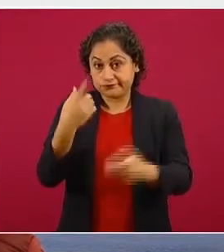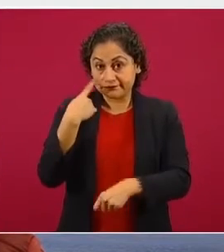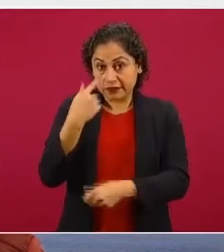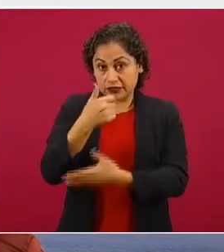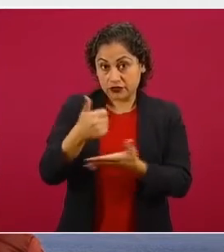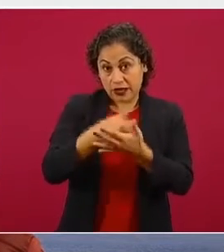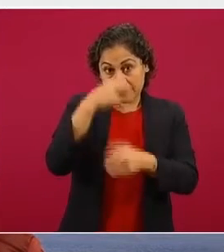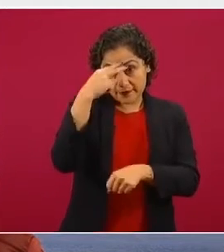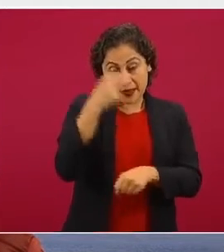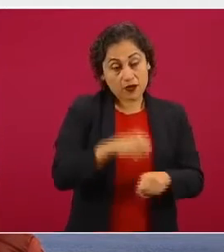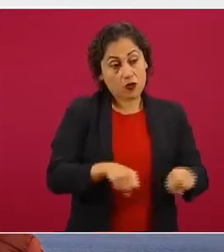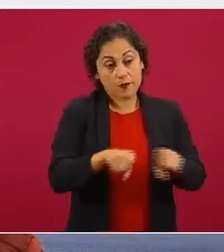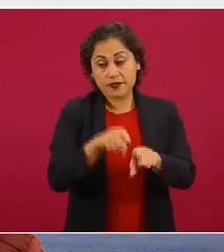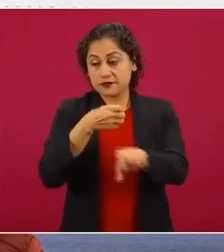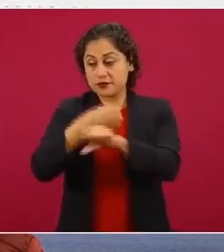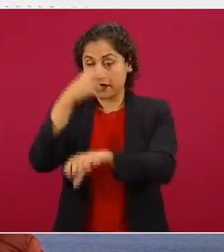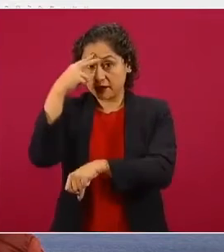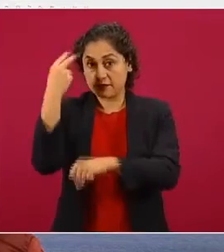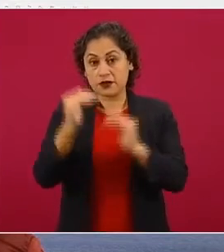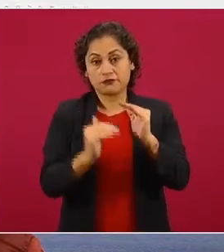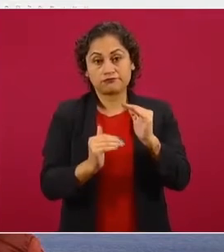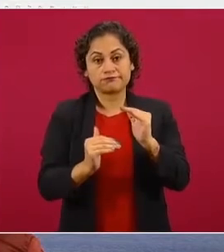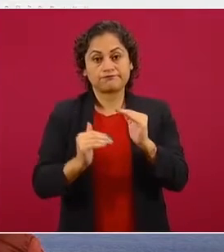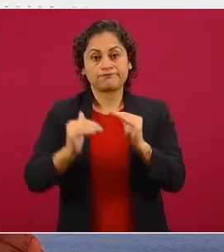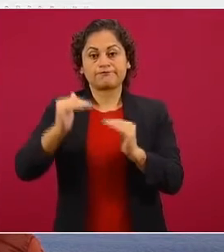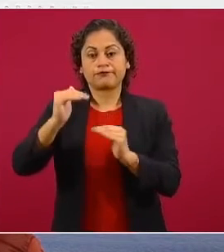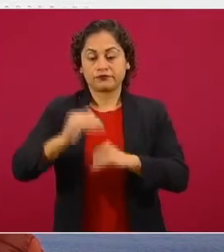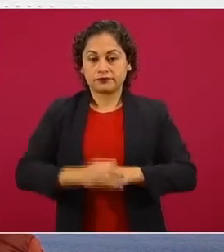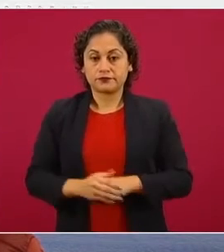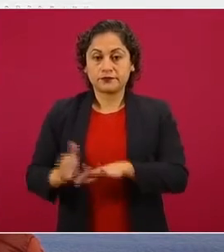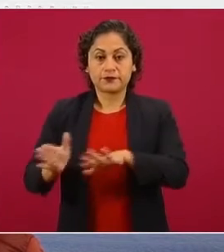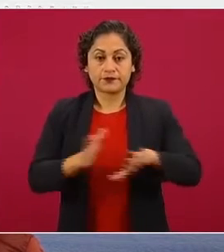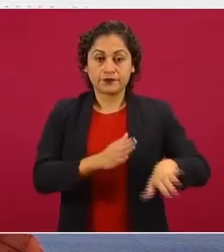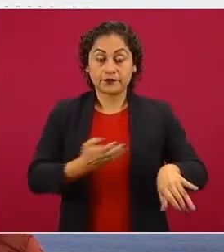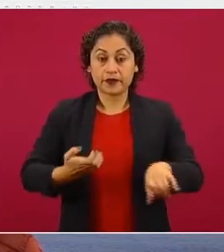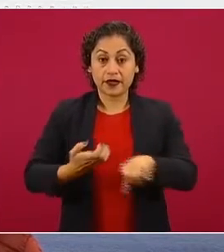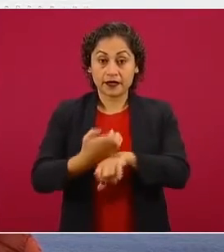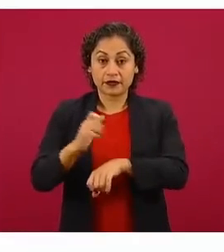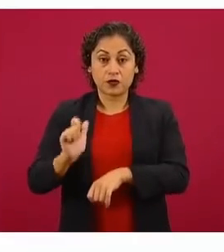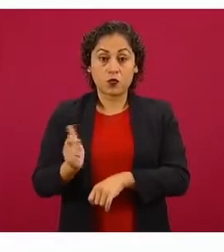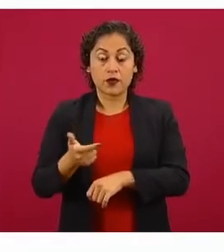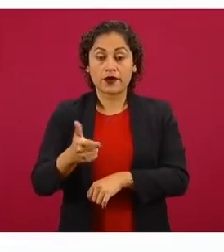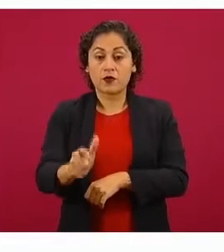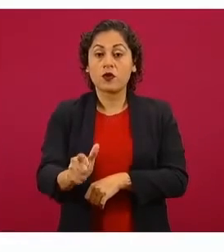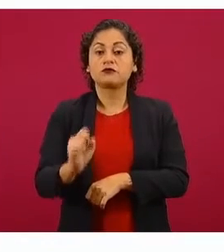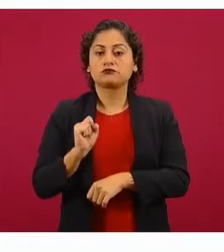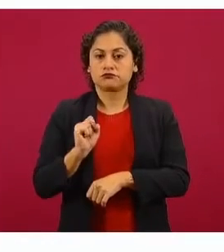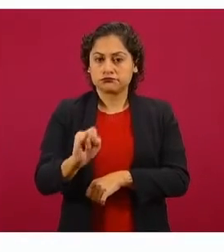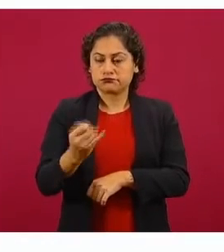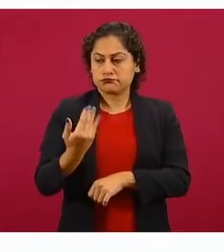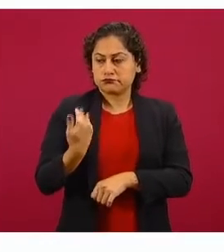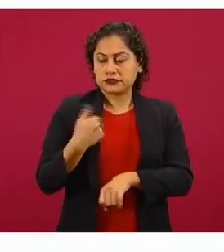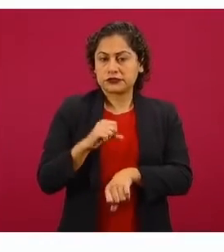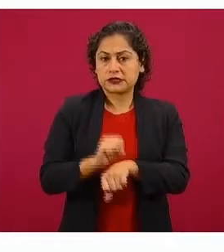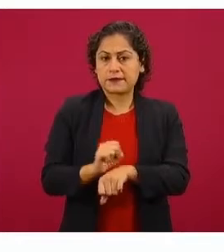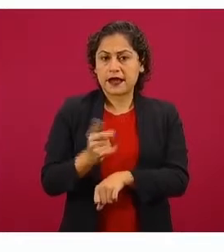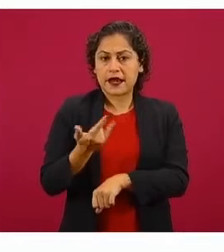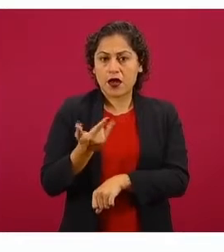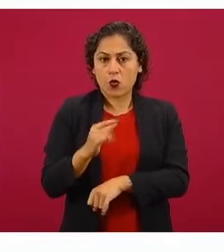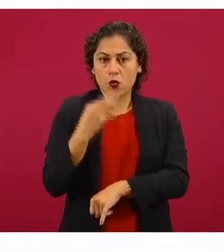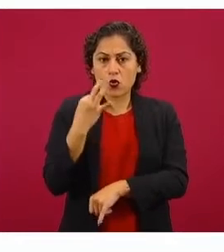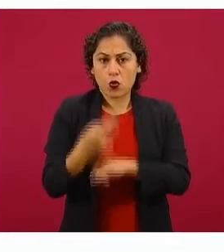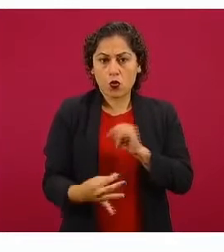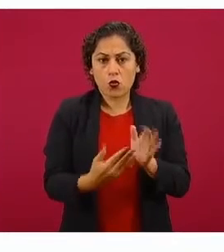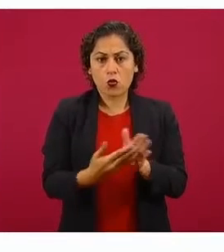una cierta tendencia al alza. La siguiente. El Estado de Guanajuato tuvo una reducción también desde la última semana de julio hasta la